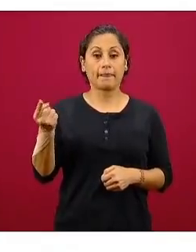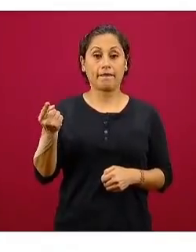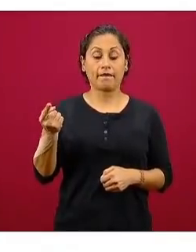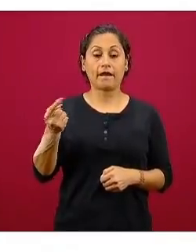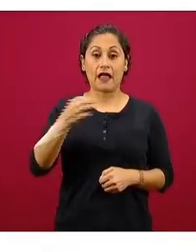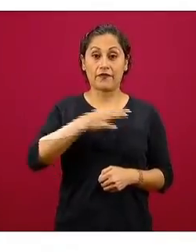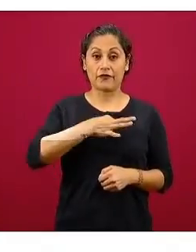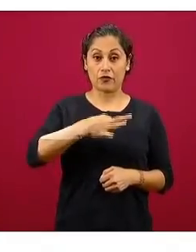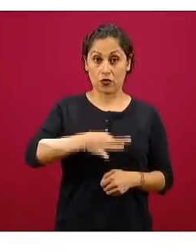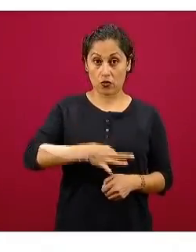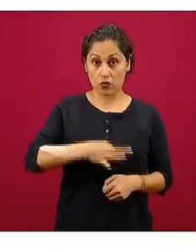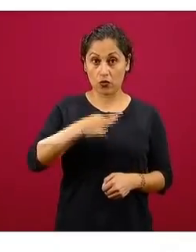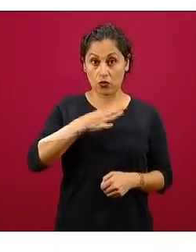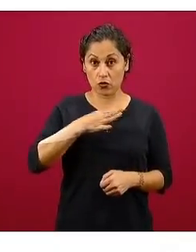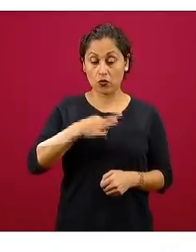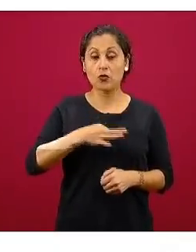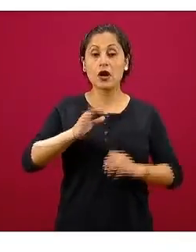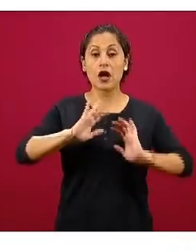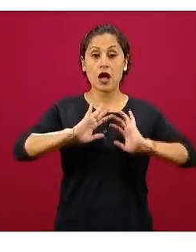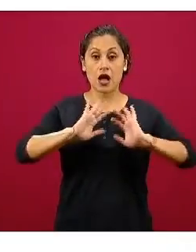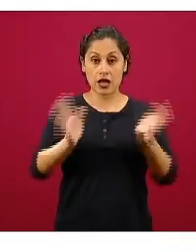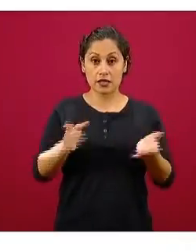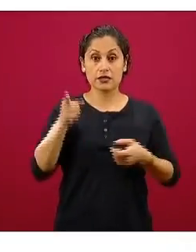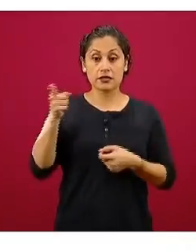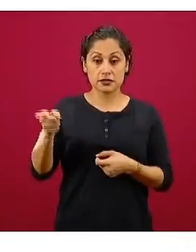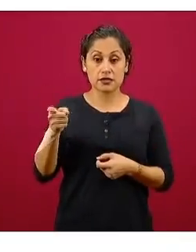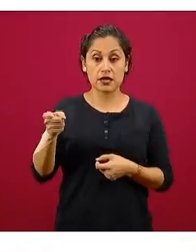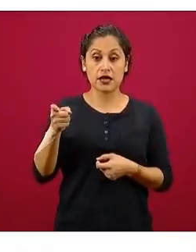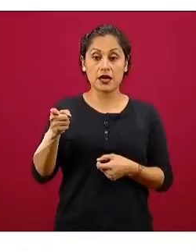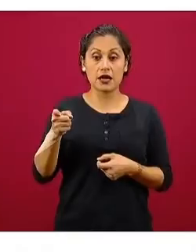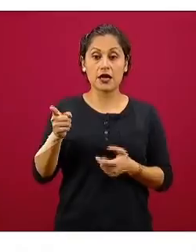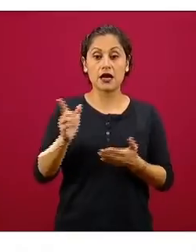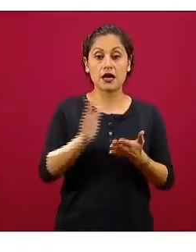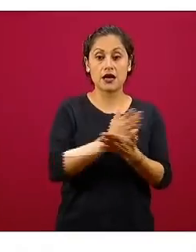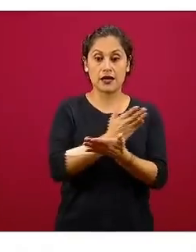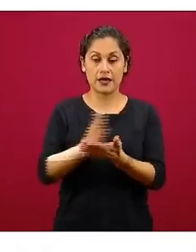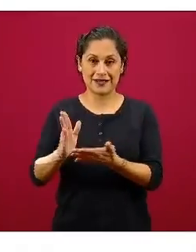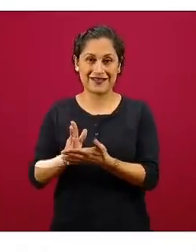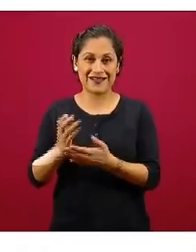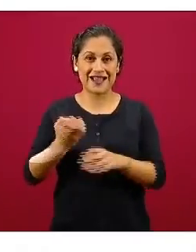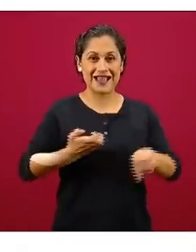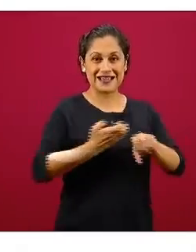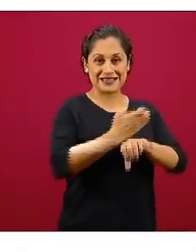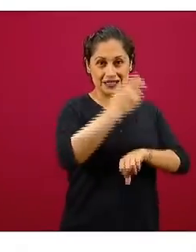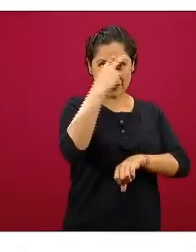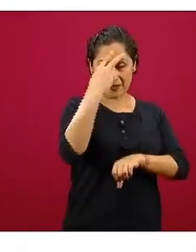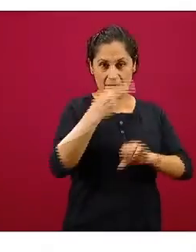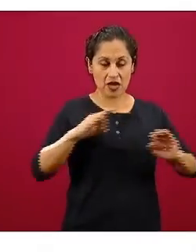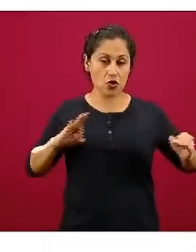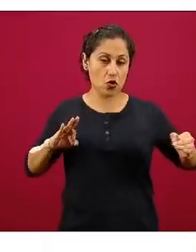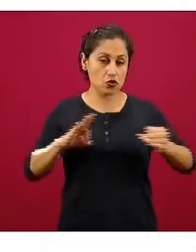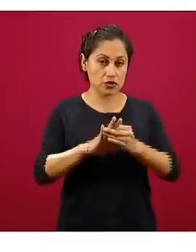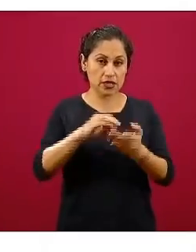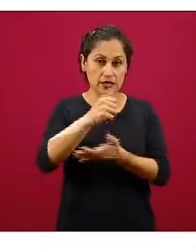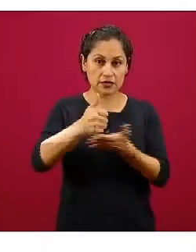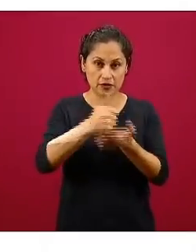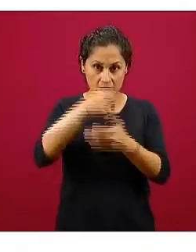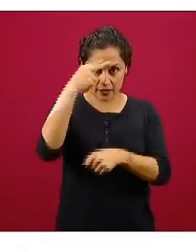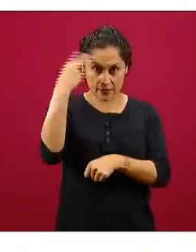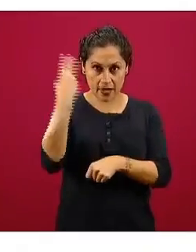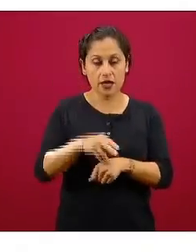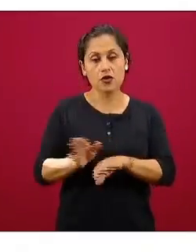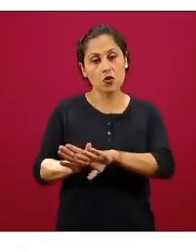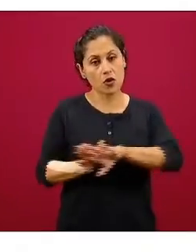antepenúltima es Toluca. Estamos presentando ya de manera separada los dos valles en la zona central de México, el Valle de México y el Valle de Toluca.